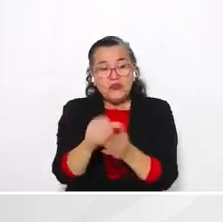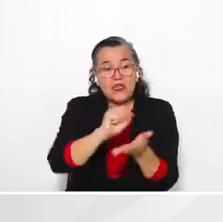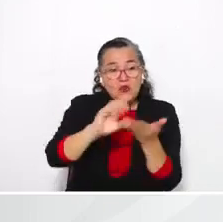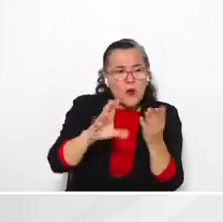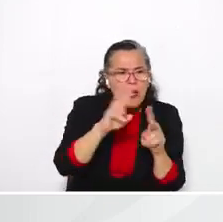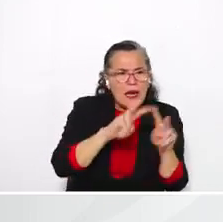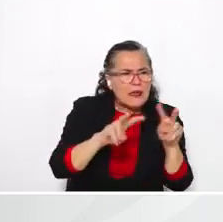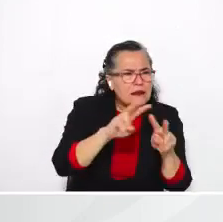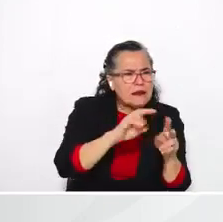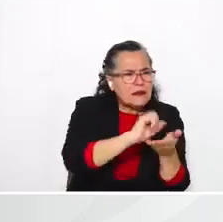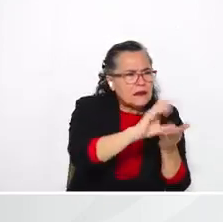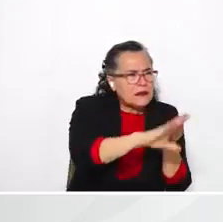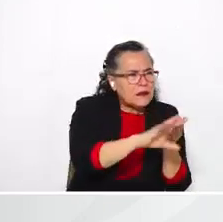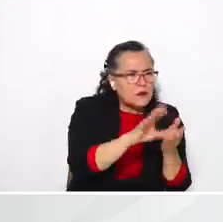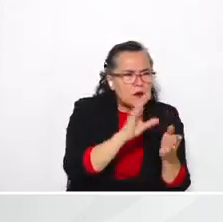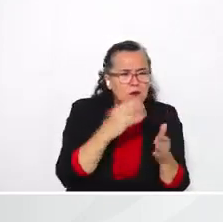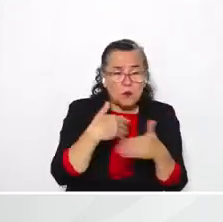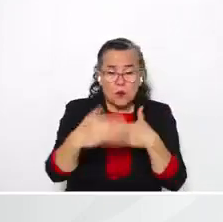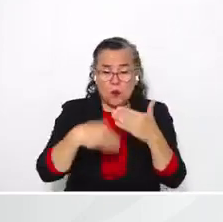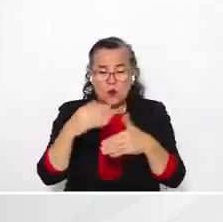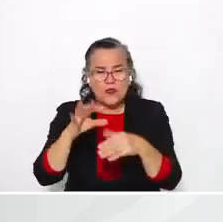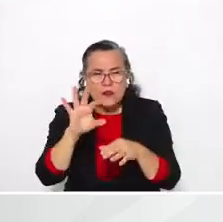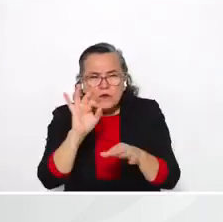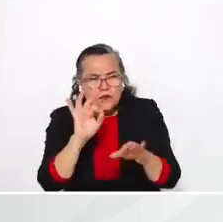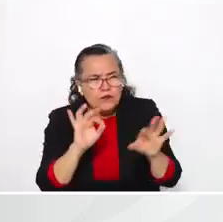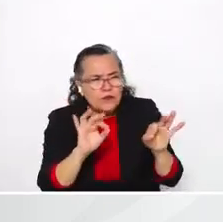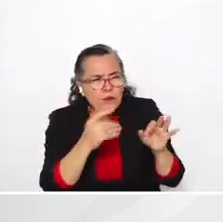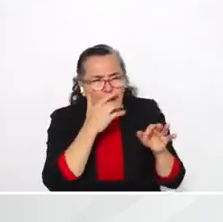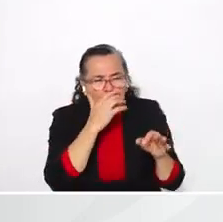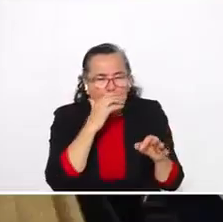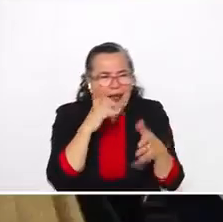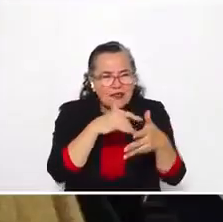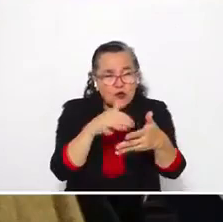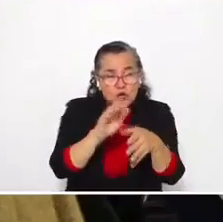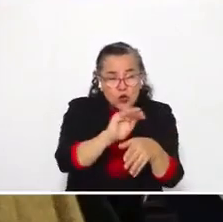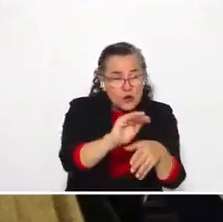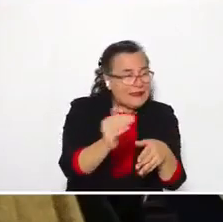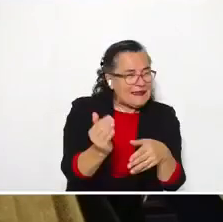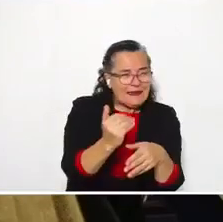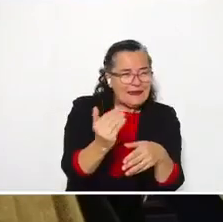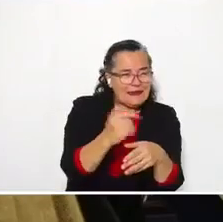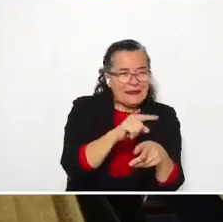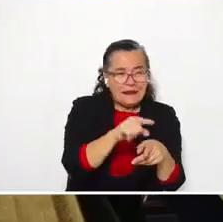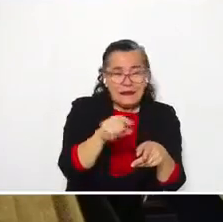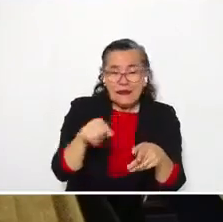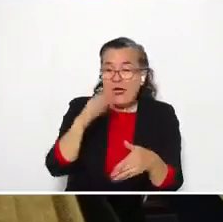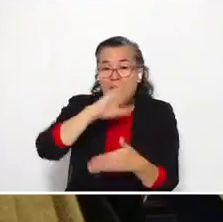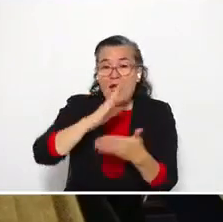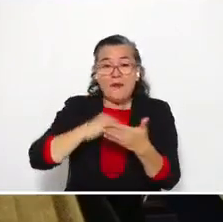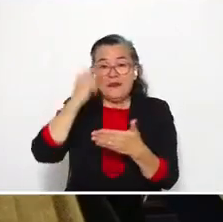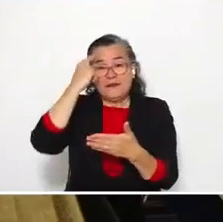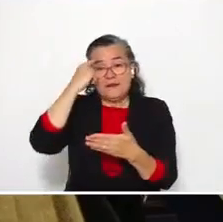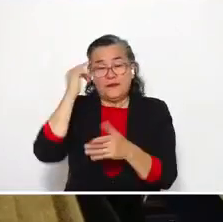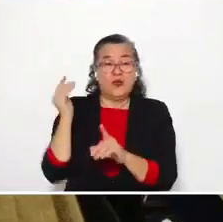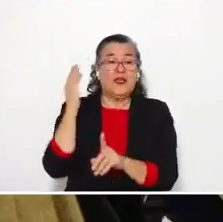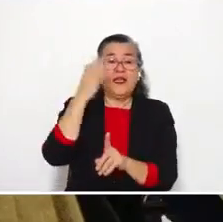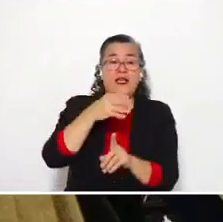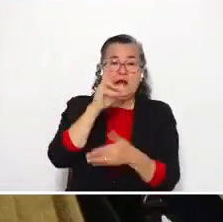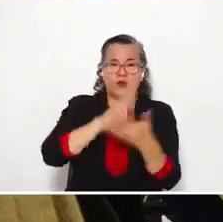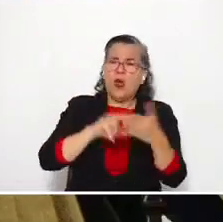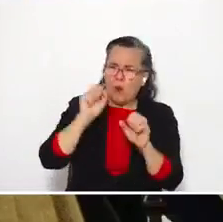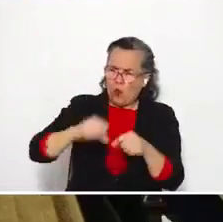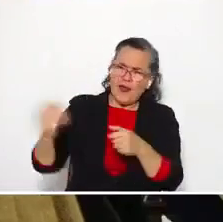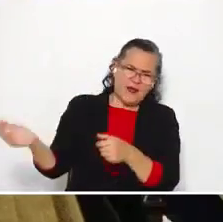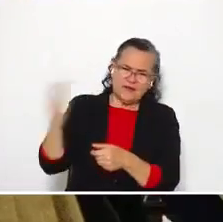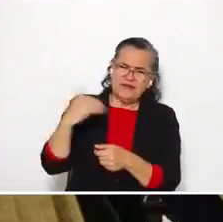comenzamos un proceso de tratar de convencer a estudiantes que tal vez nunca pensaron en ir a la universidad de que podían